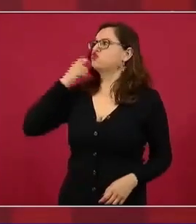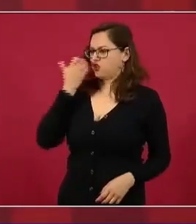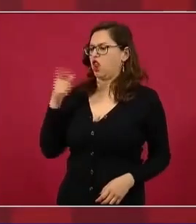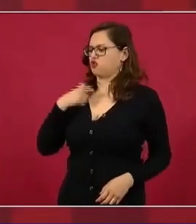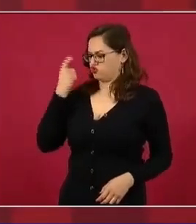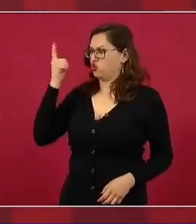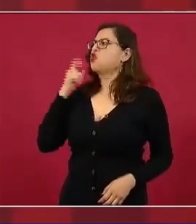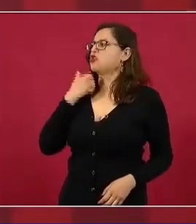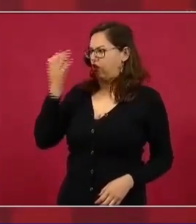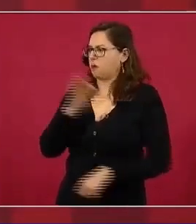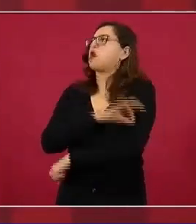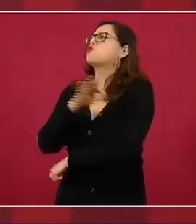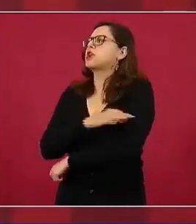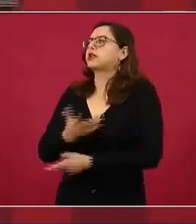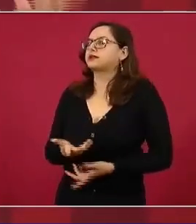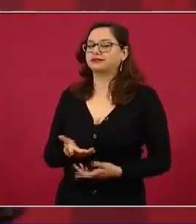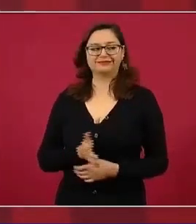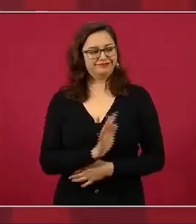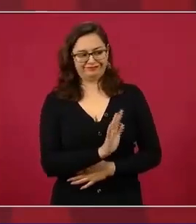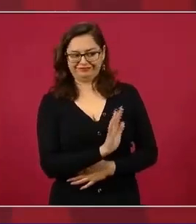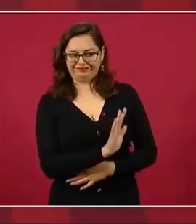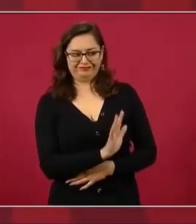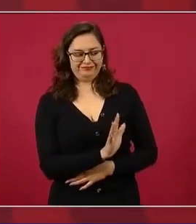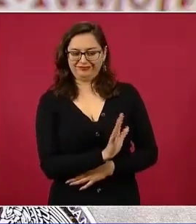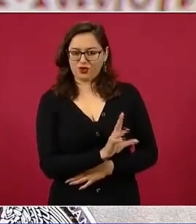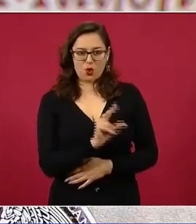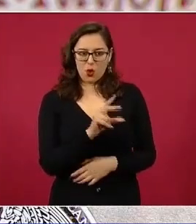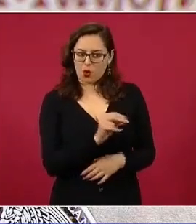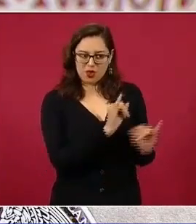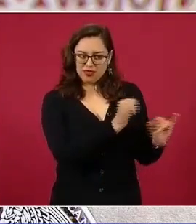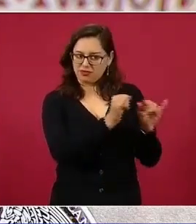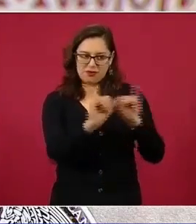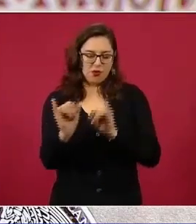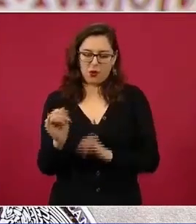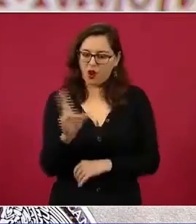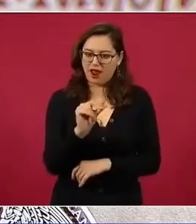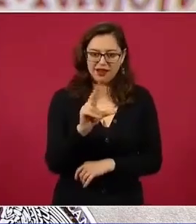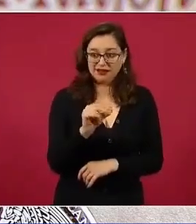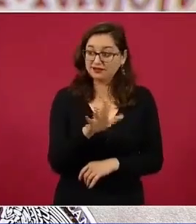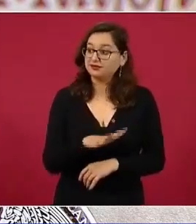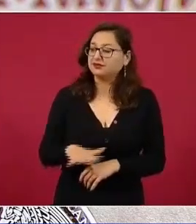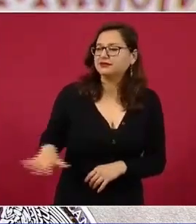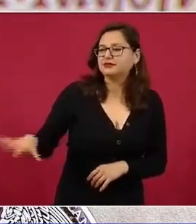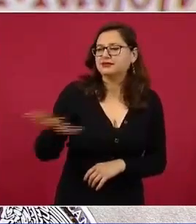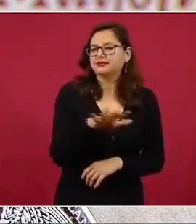vacuna, pero uno tiene que pensar en la política pública general y el balance entre su